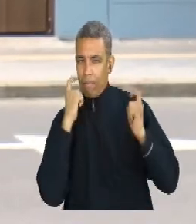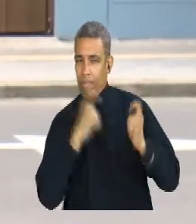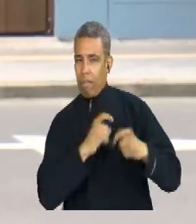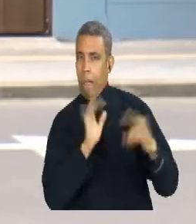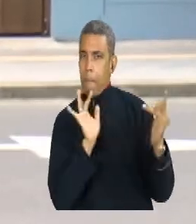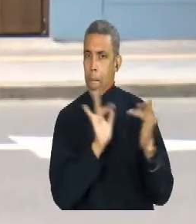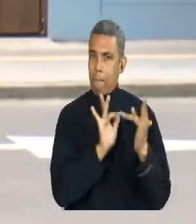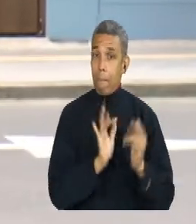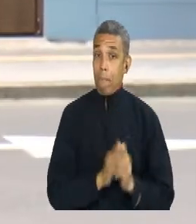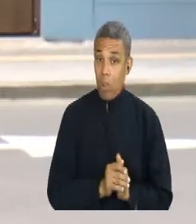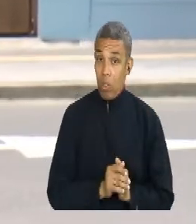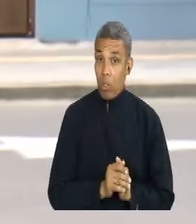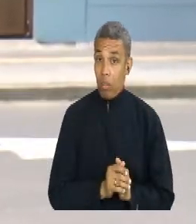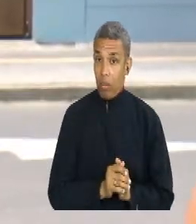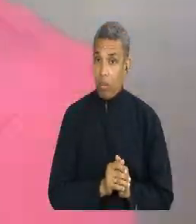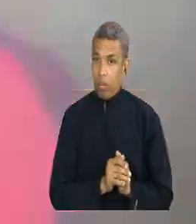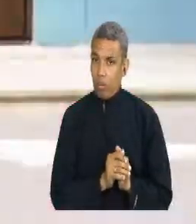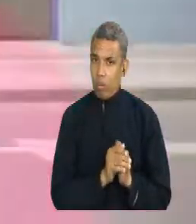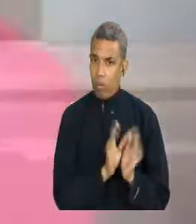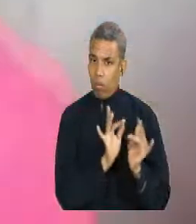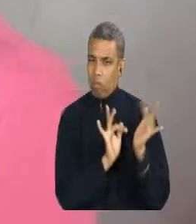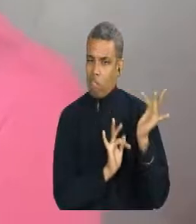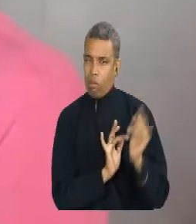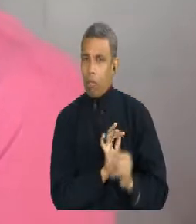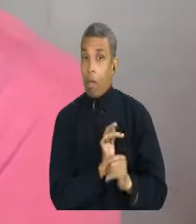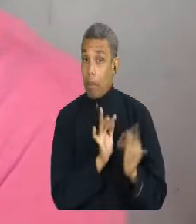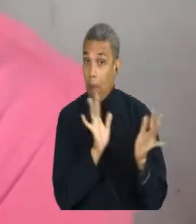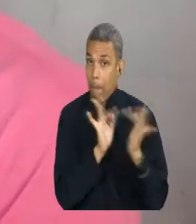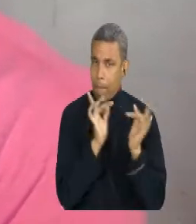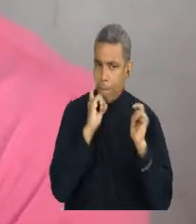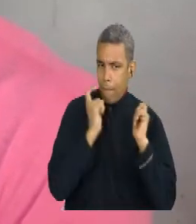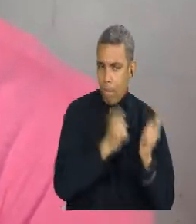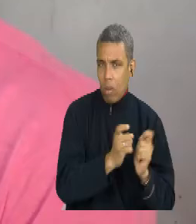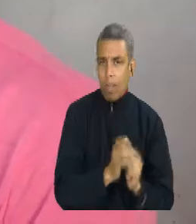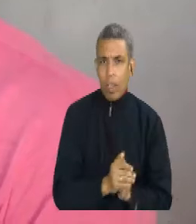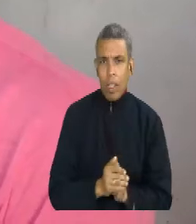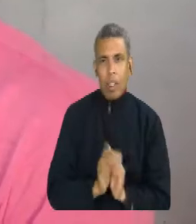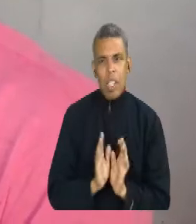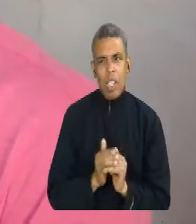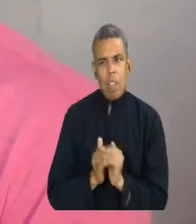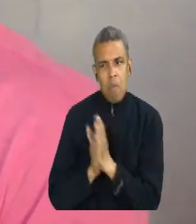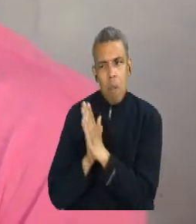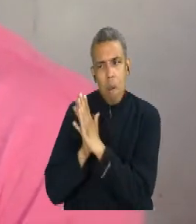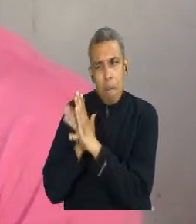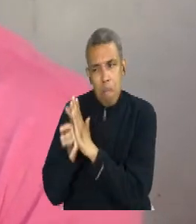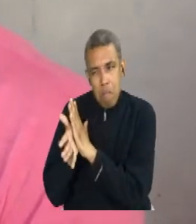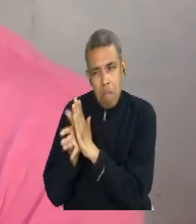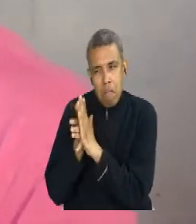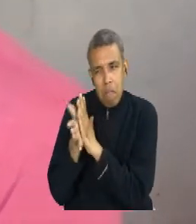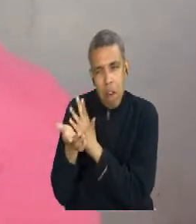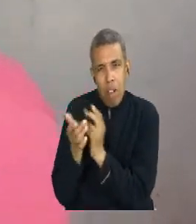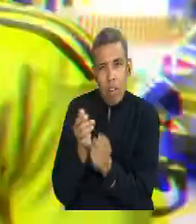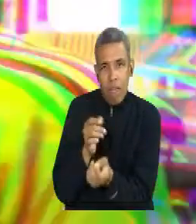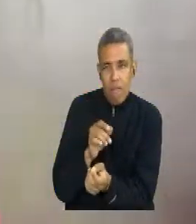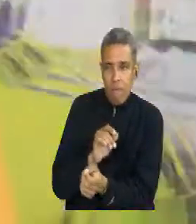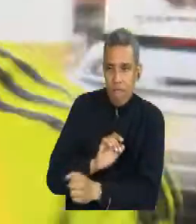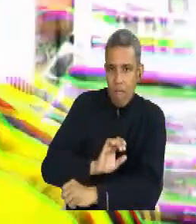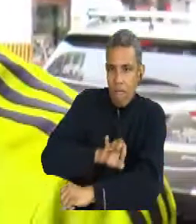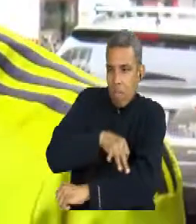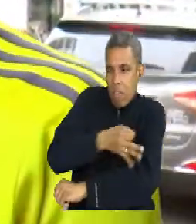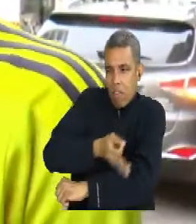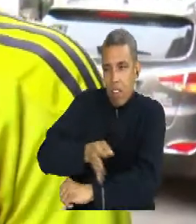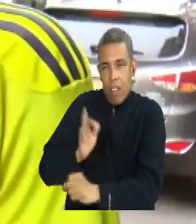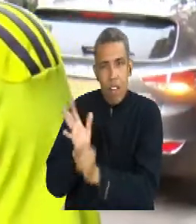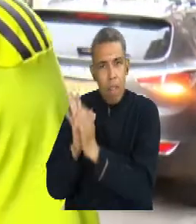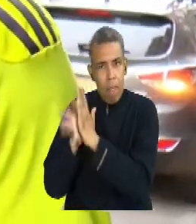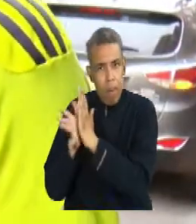enamora uno. Y si hay química, pues se enamora uno, ¿no? Con bonitas palabras, con... ¿Sí? Con detalles. Detalles,